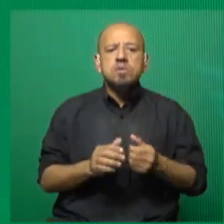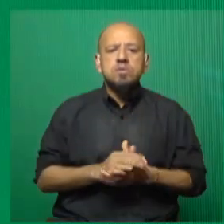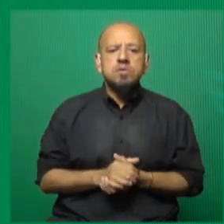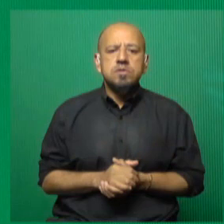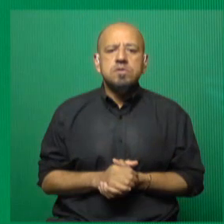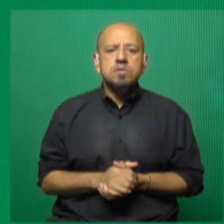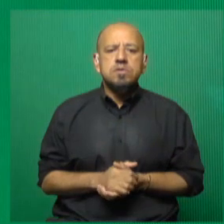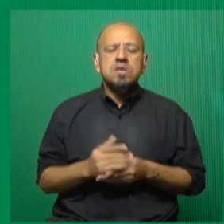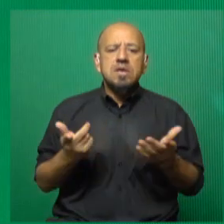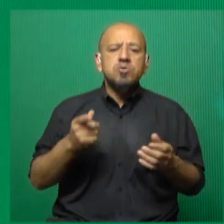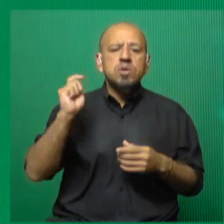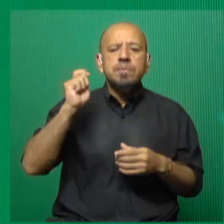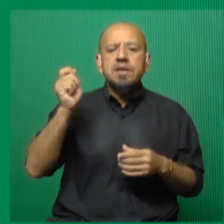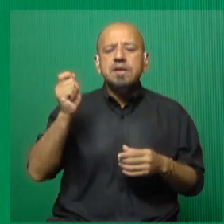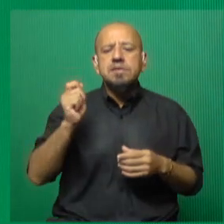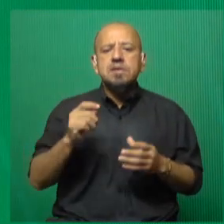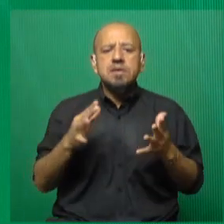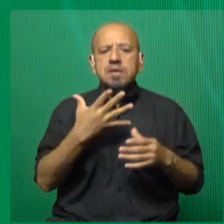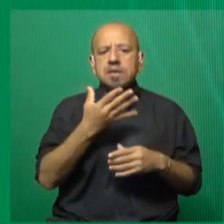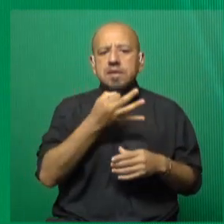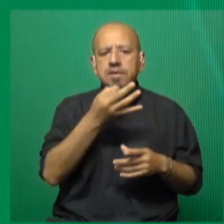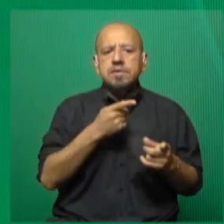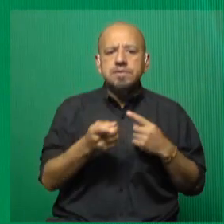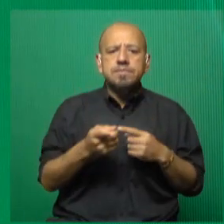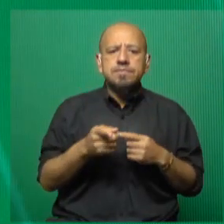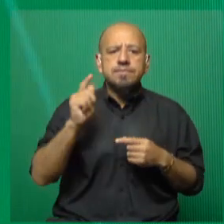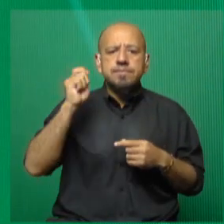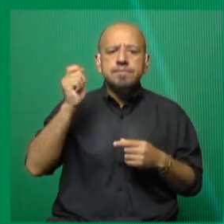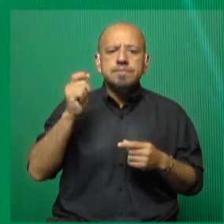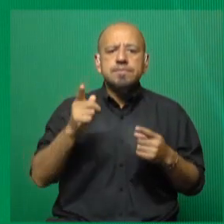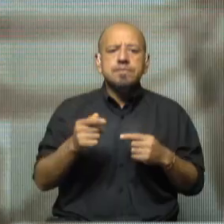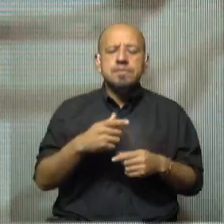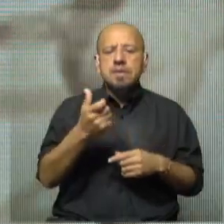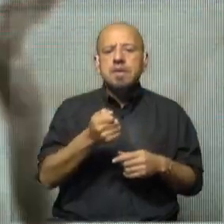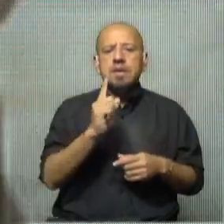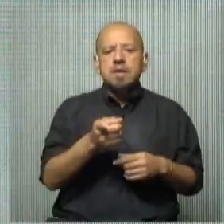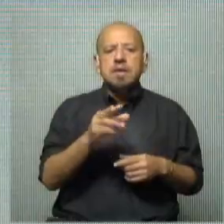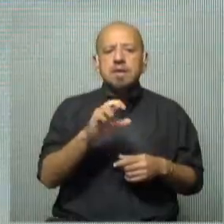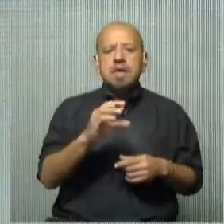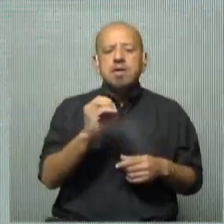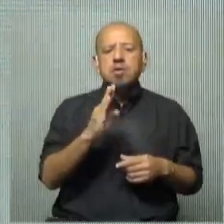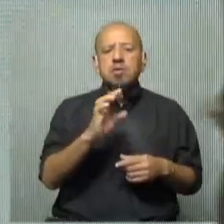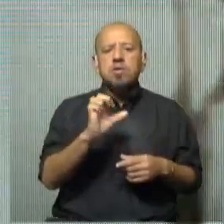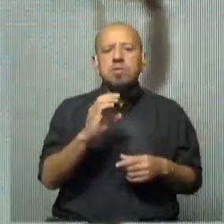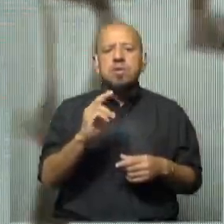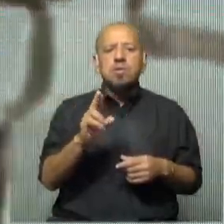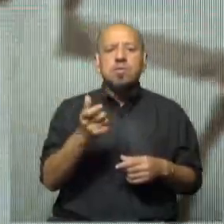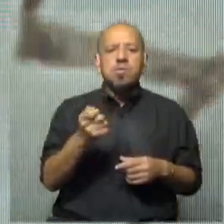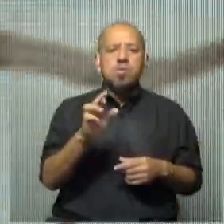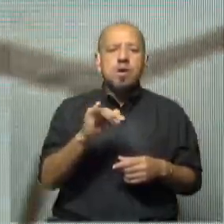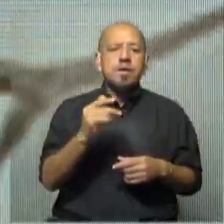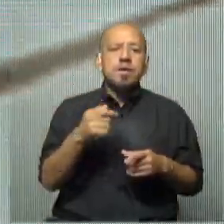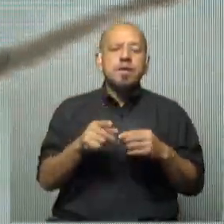una emergencia agropecuaria? ¿Qué significa que se declare la emergencia agropecuaria? Bueno, esta emergencia agropecuaria, en